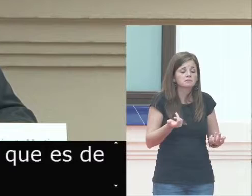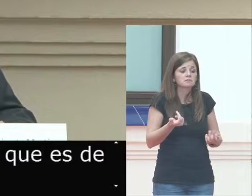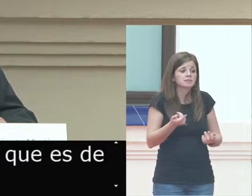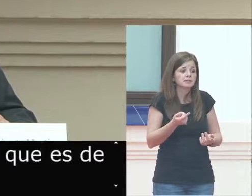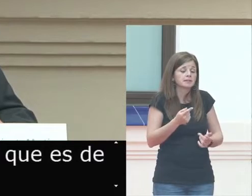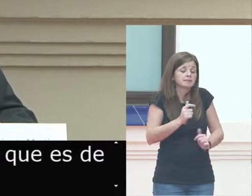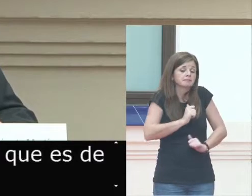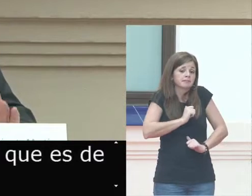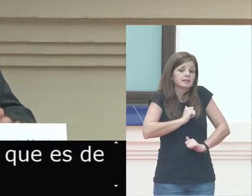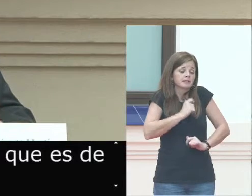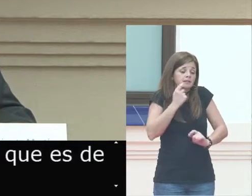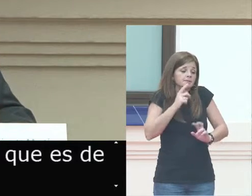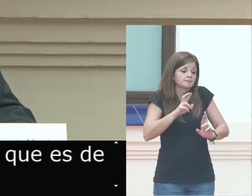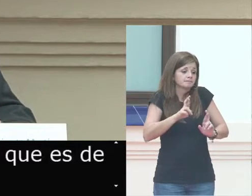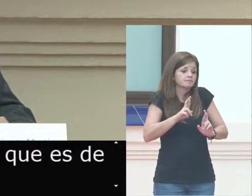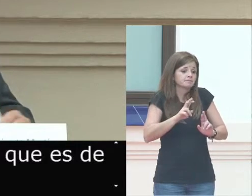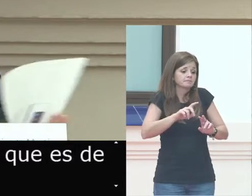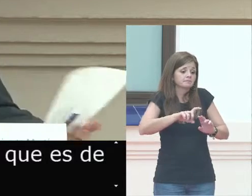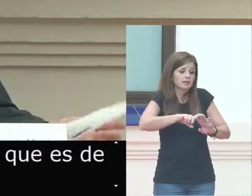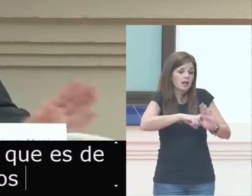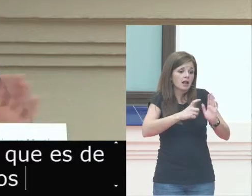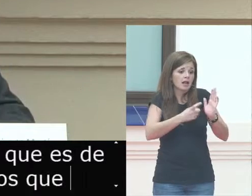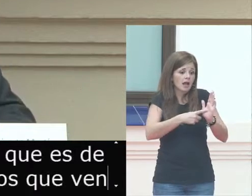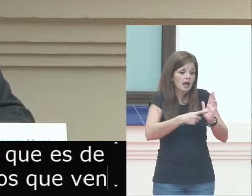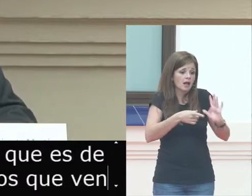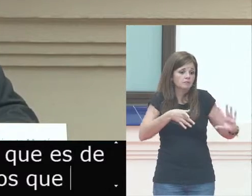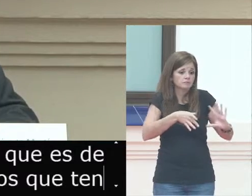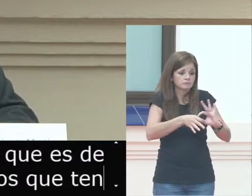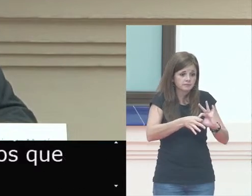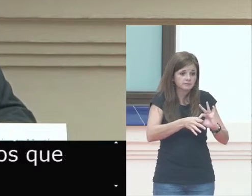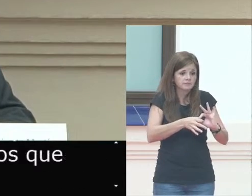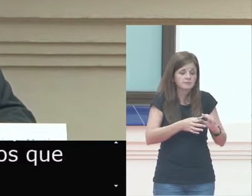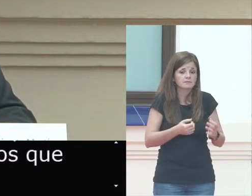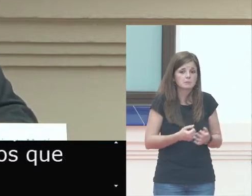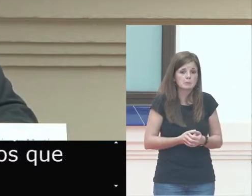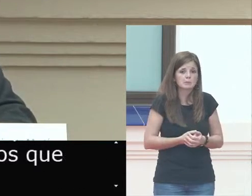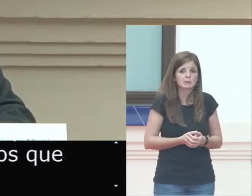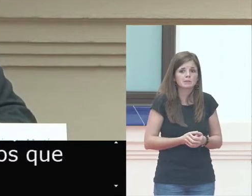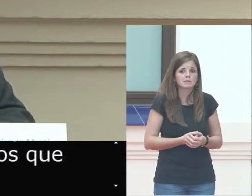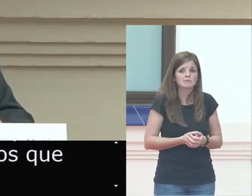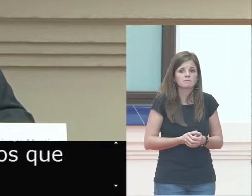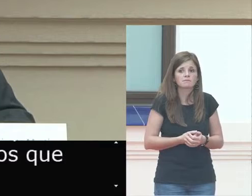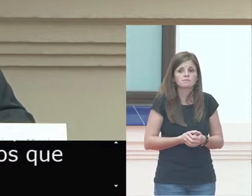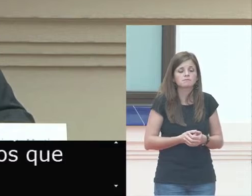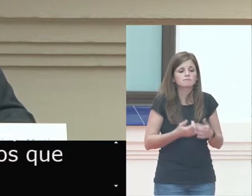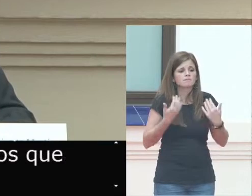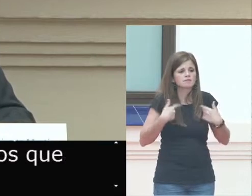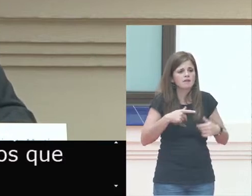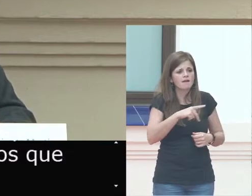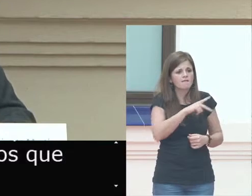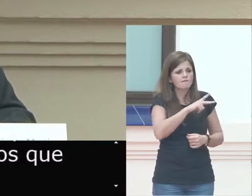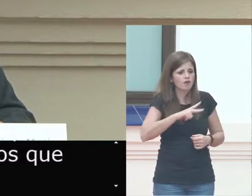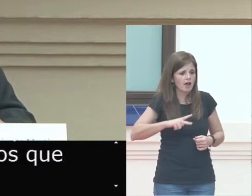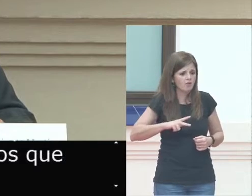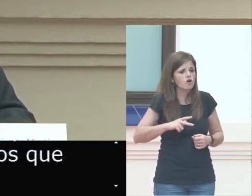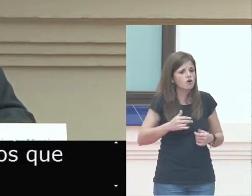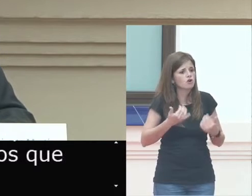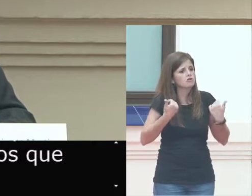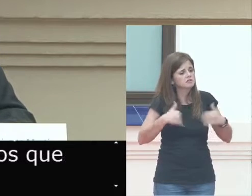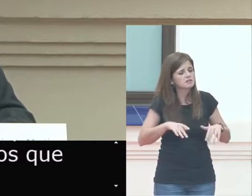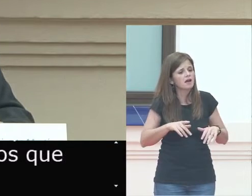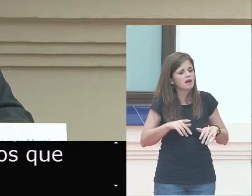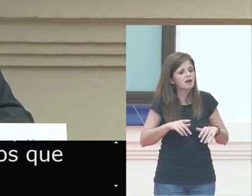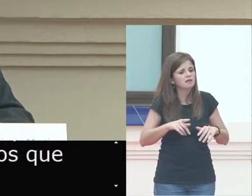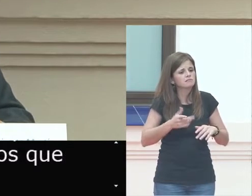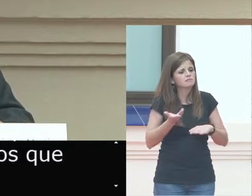Esperamos que tenga varias repercusiones legales. De momento ya está citada en el borrador de la propuesta